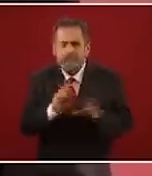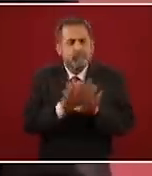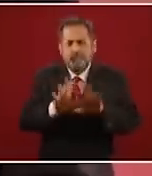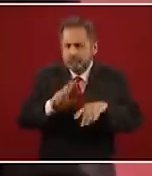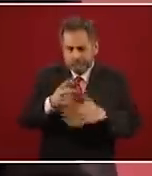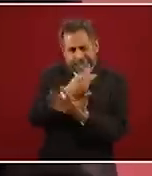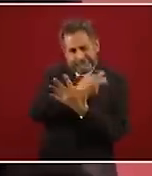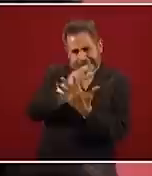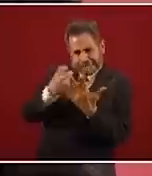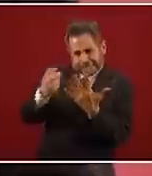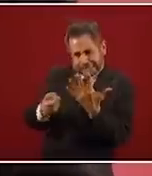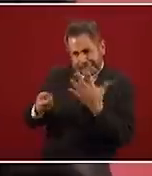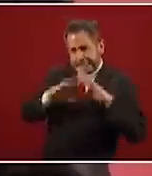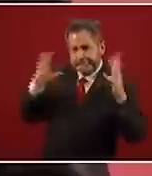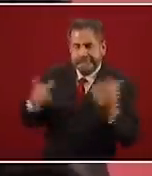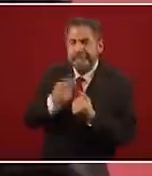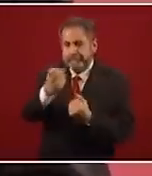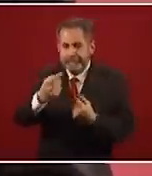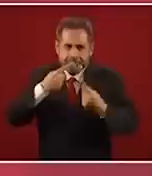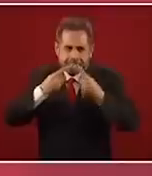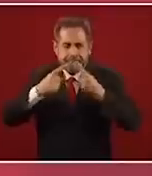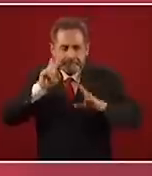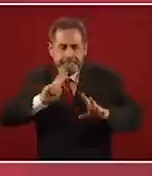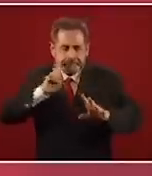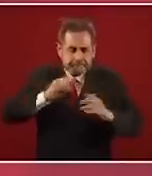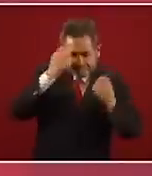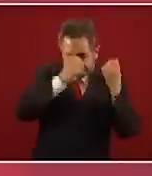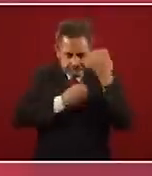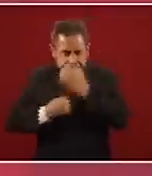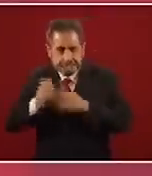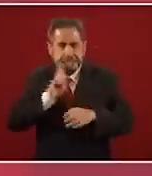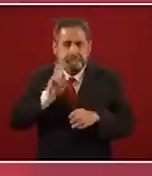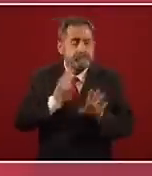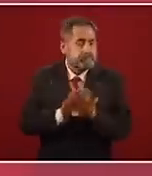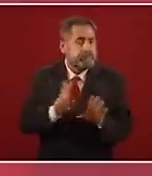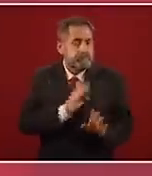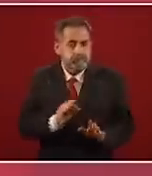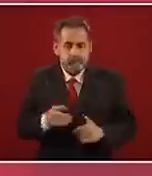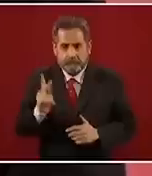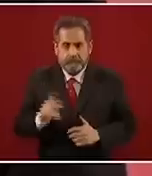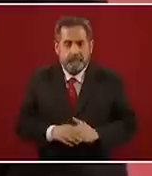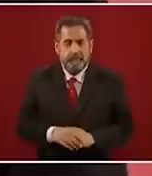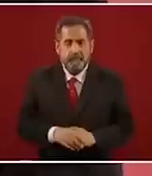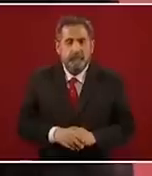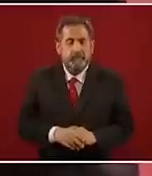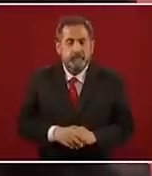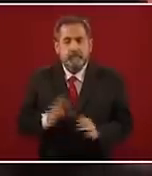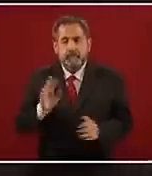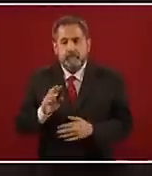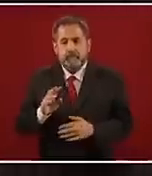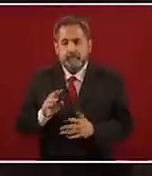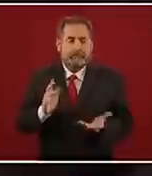Todo eso. Eso es lo que estamos ahora analizando. Pero si